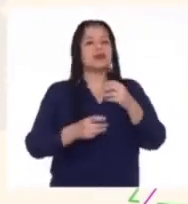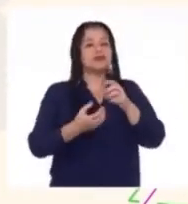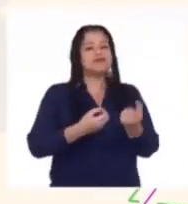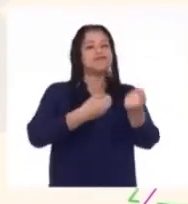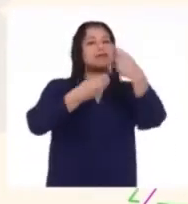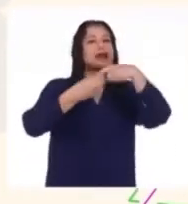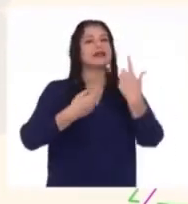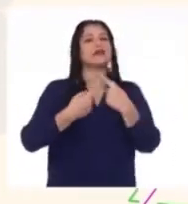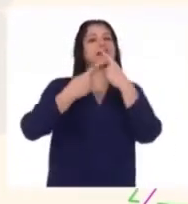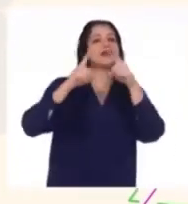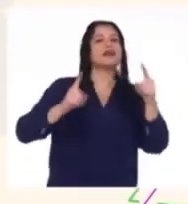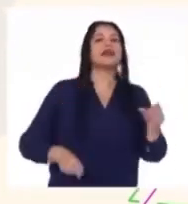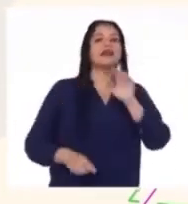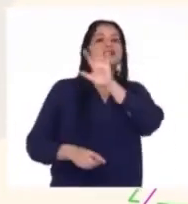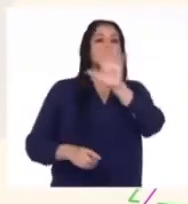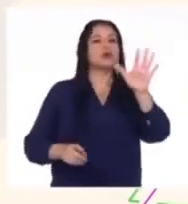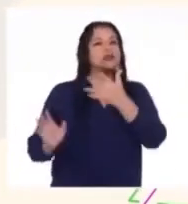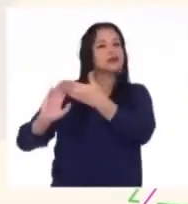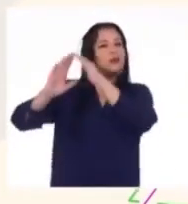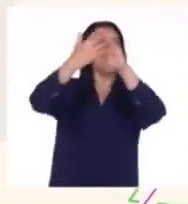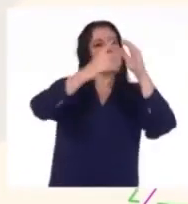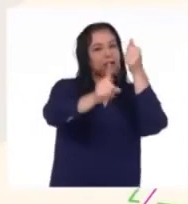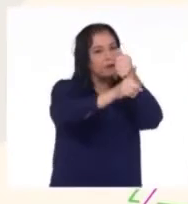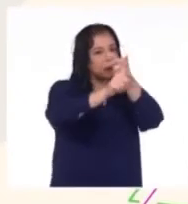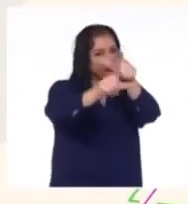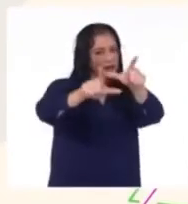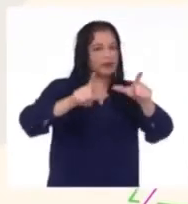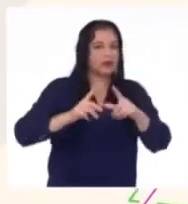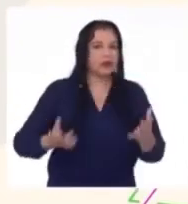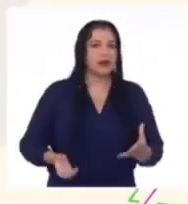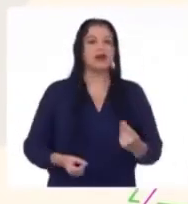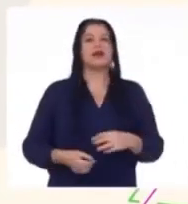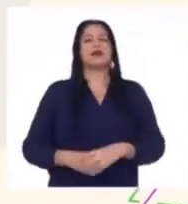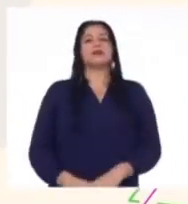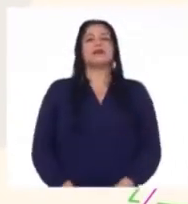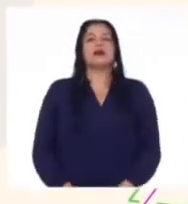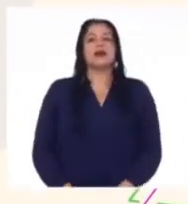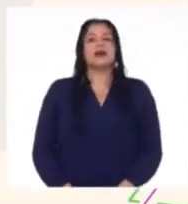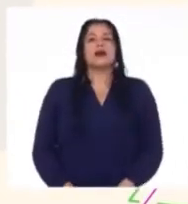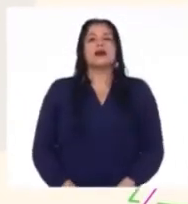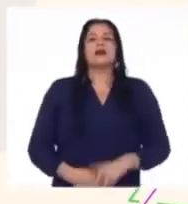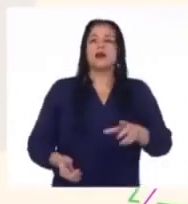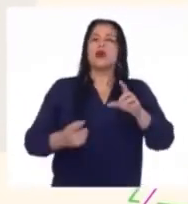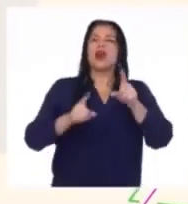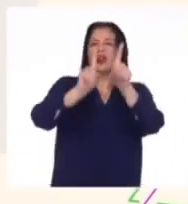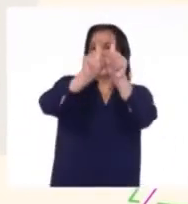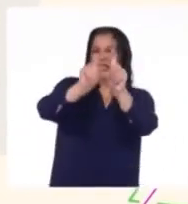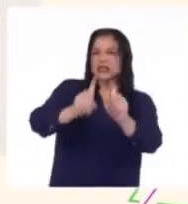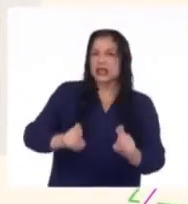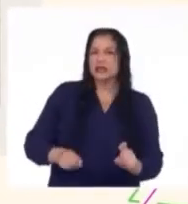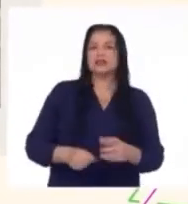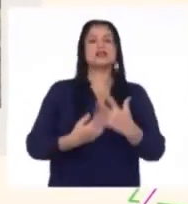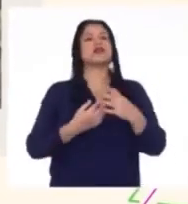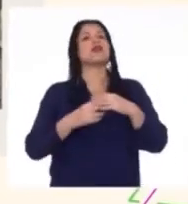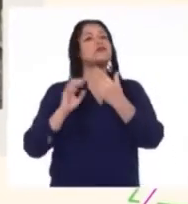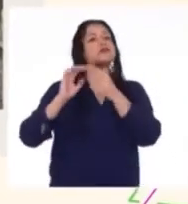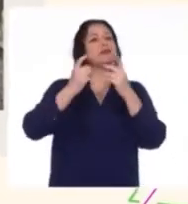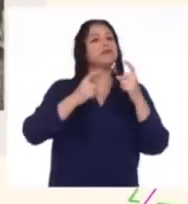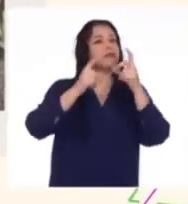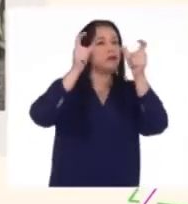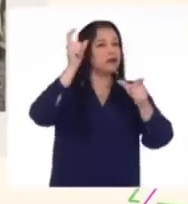los 55 pueblos indígenas u originarios, según el Censo Nacional de